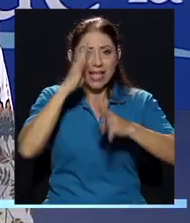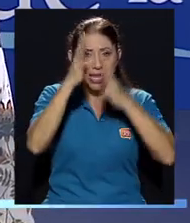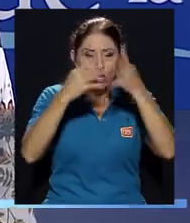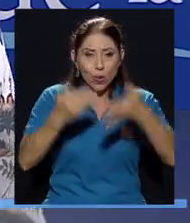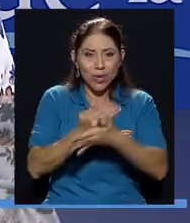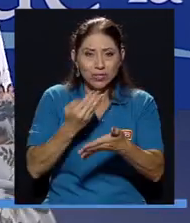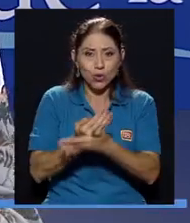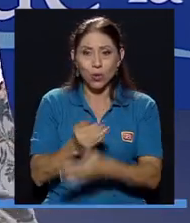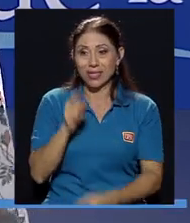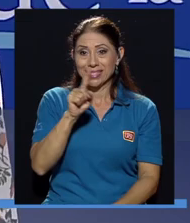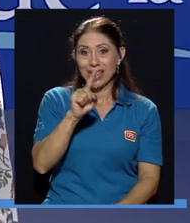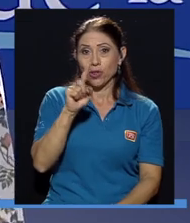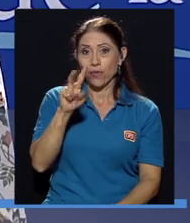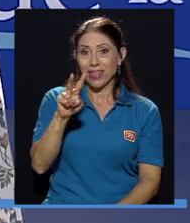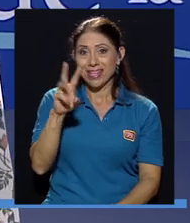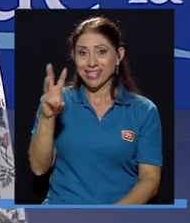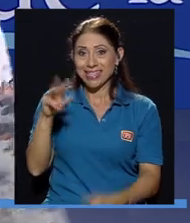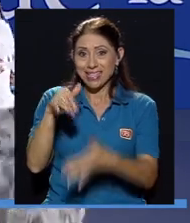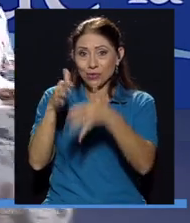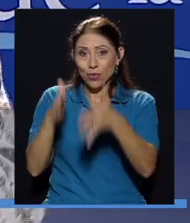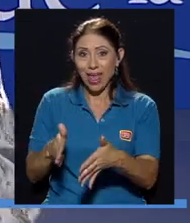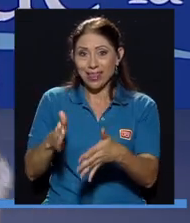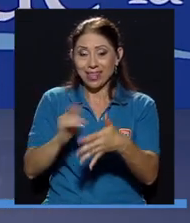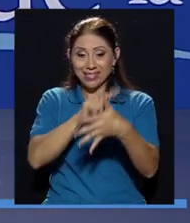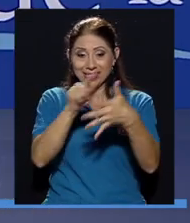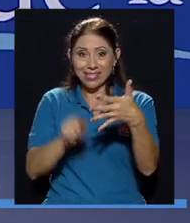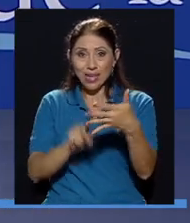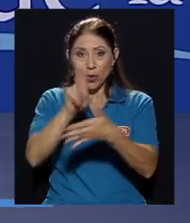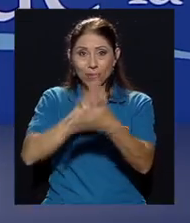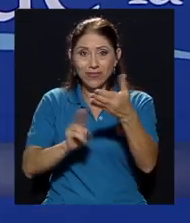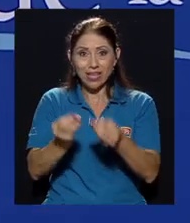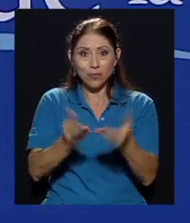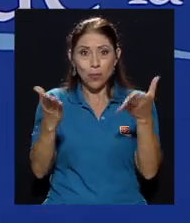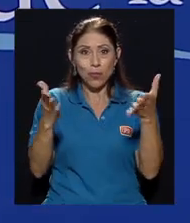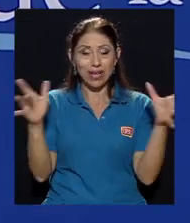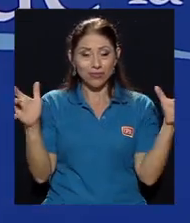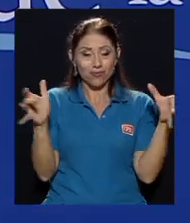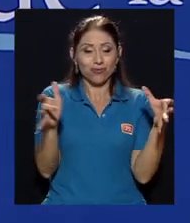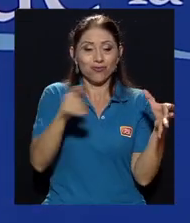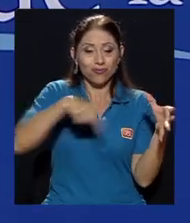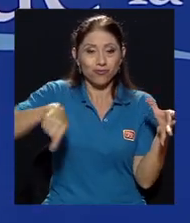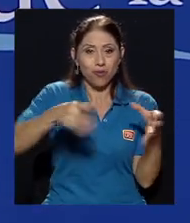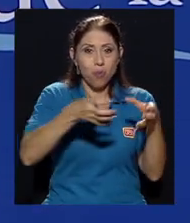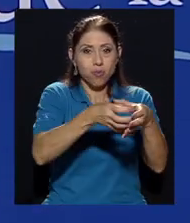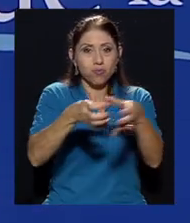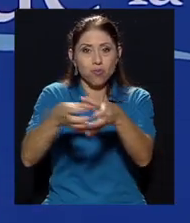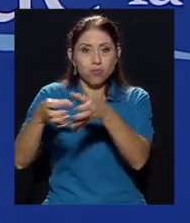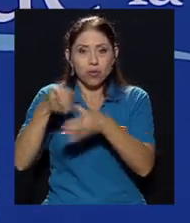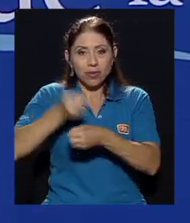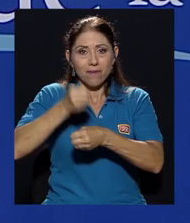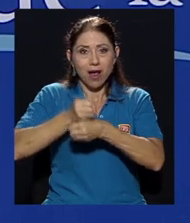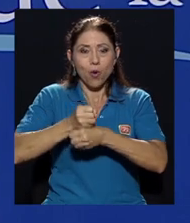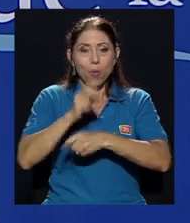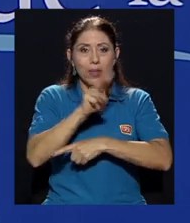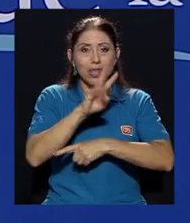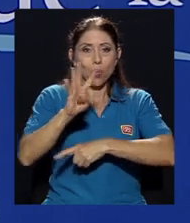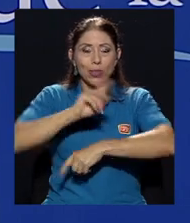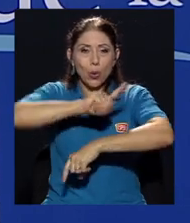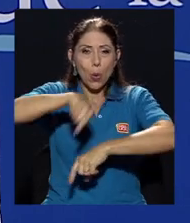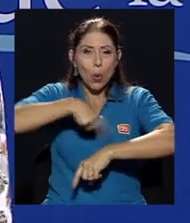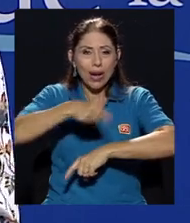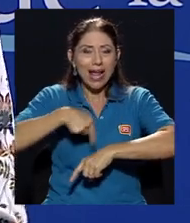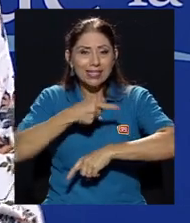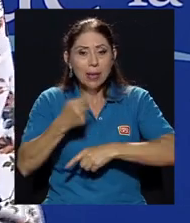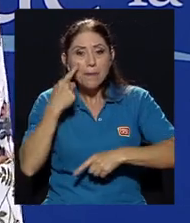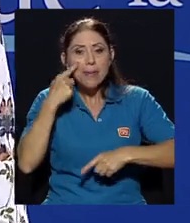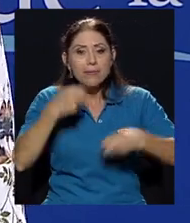estudiantes de las 5 universidades públicas se reúnen conforman grupos de trabajo para durante 24 horas buscar soluciones